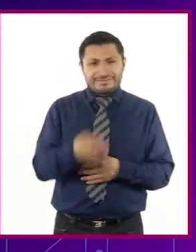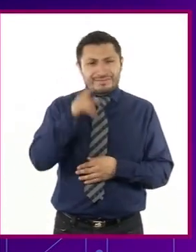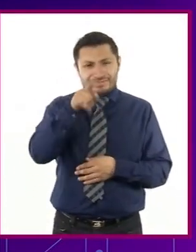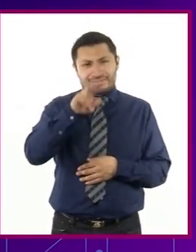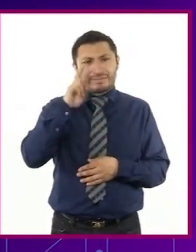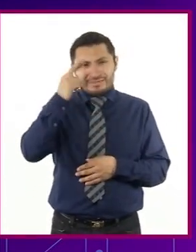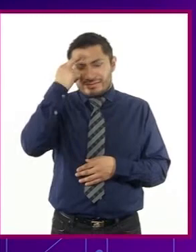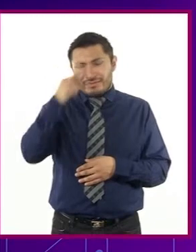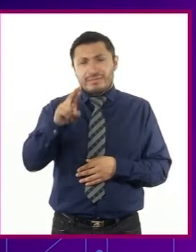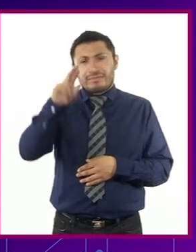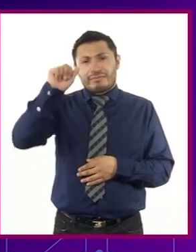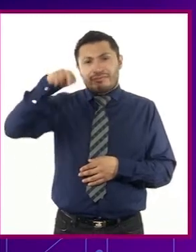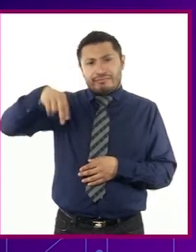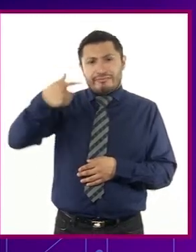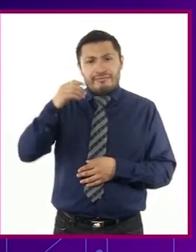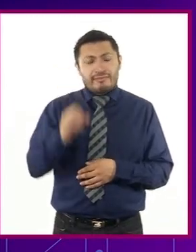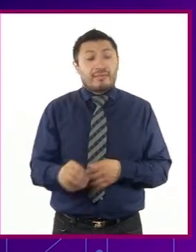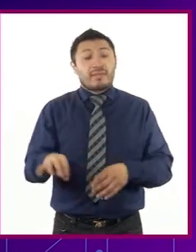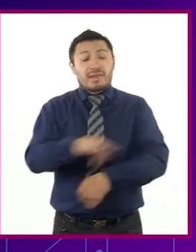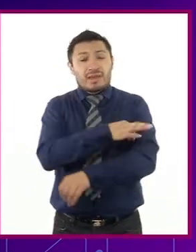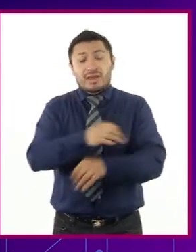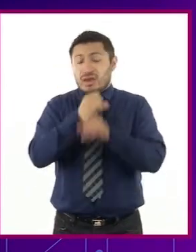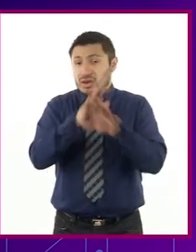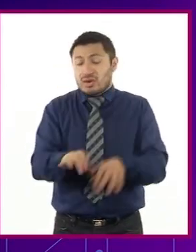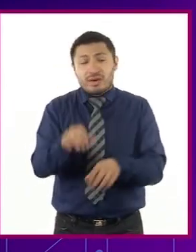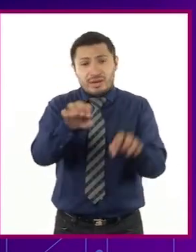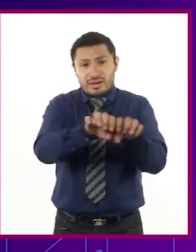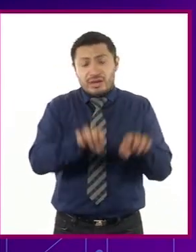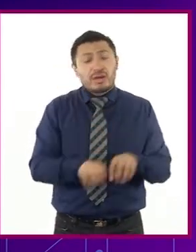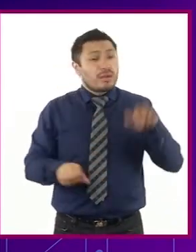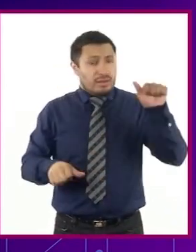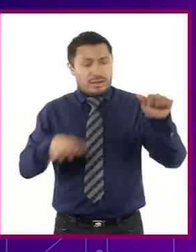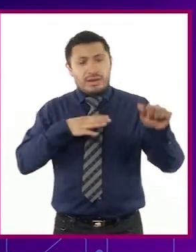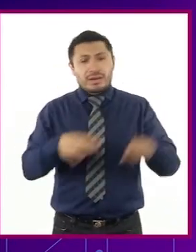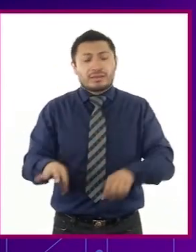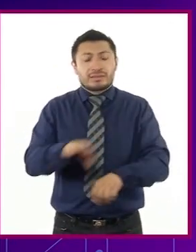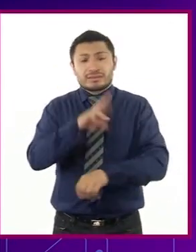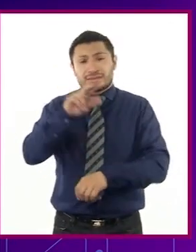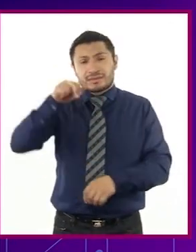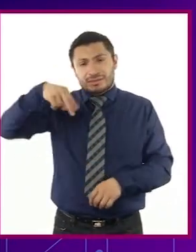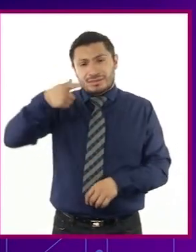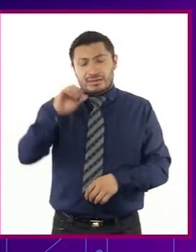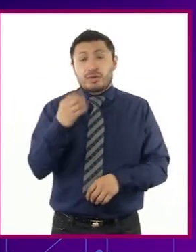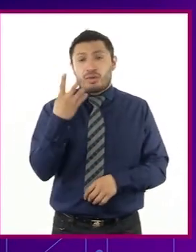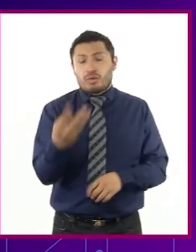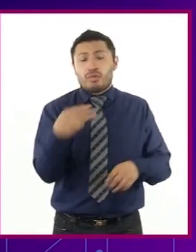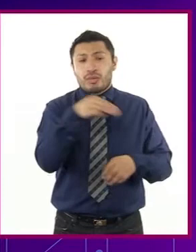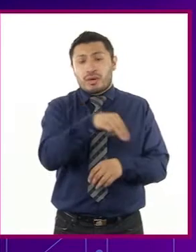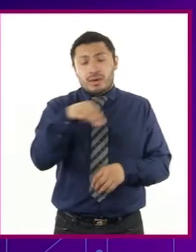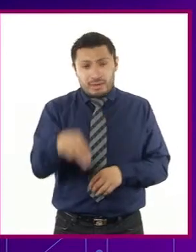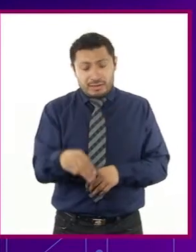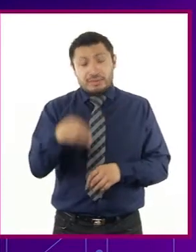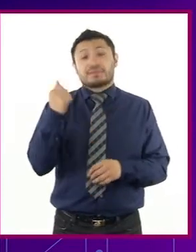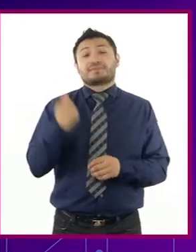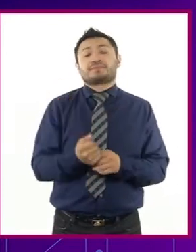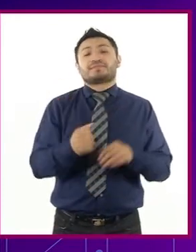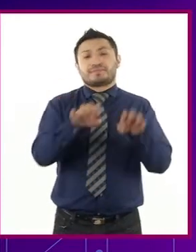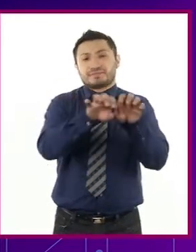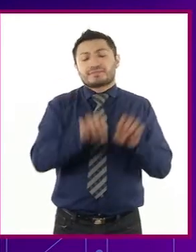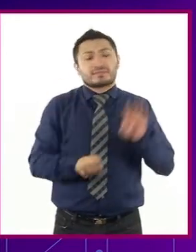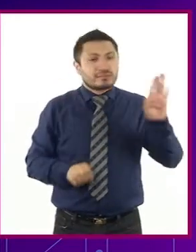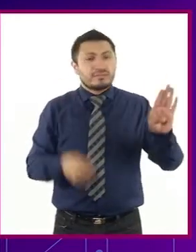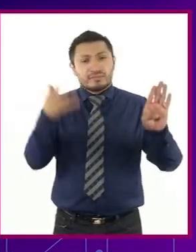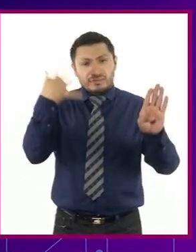consideramos el rango, los datos de equipo A tienen un rango de 4 milímetros y los del equipo B de 10